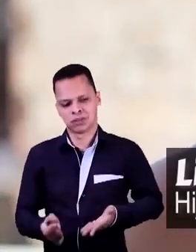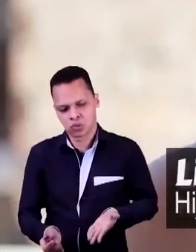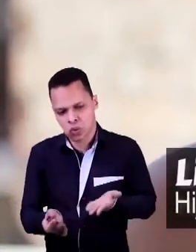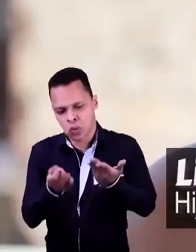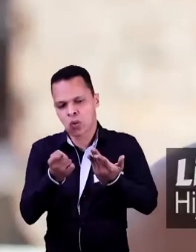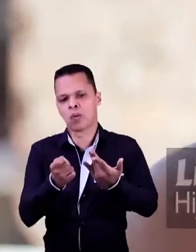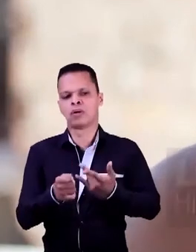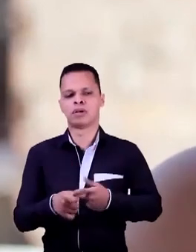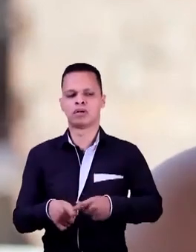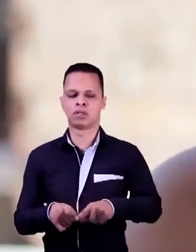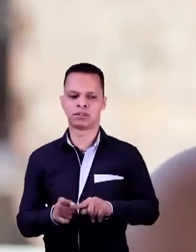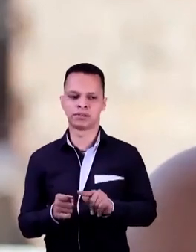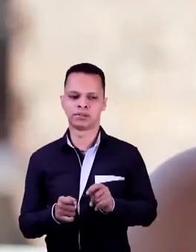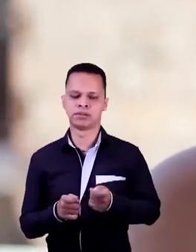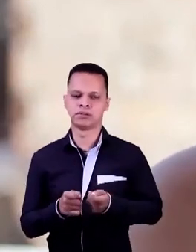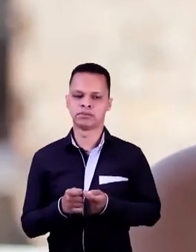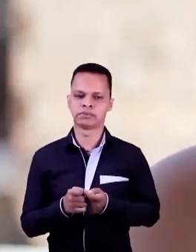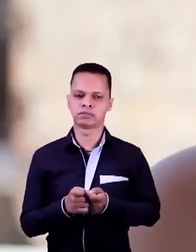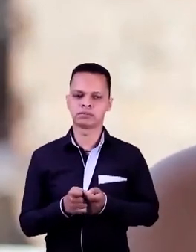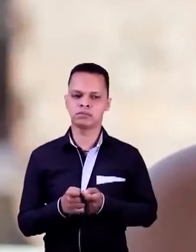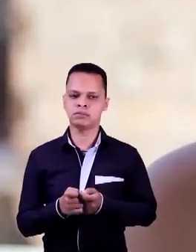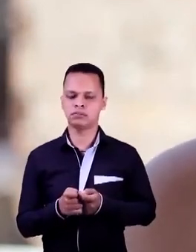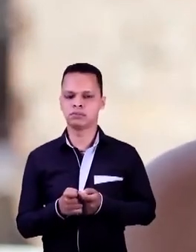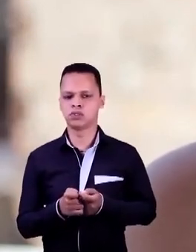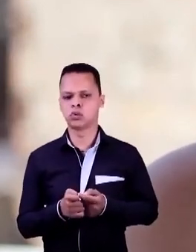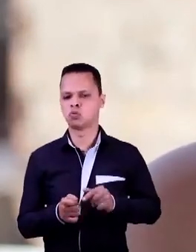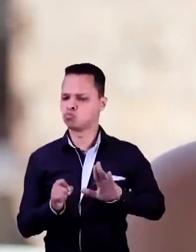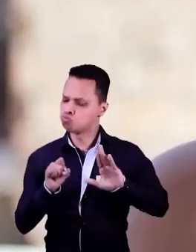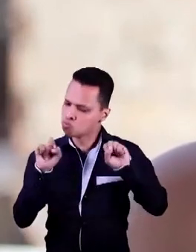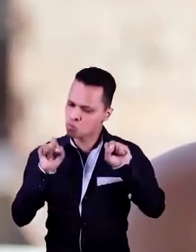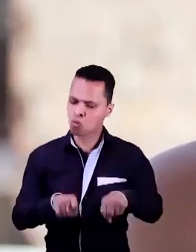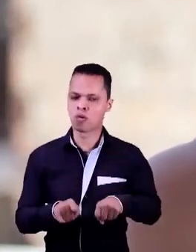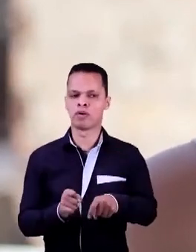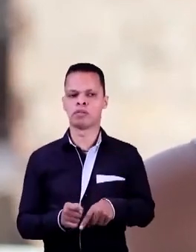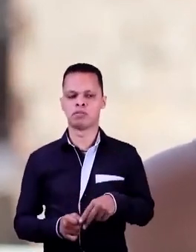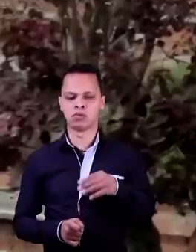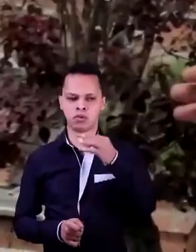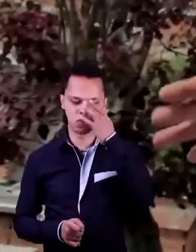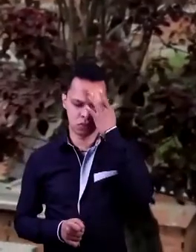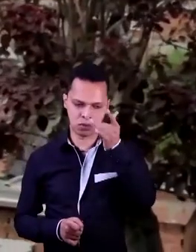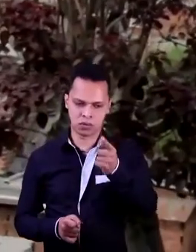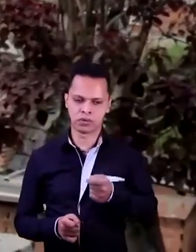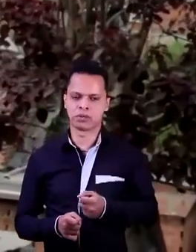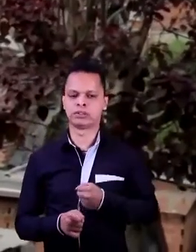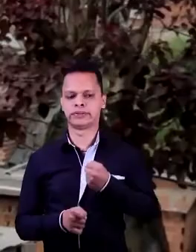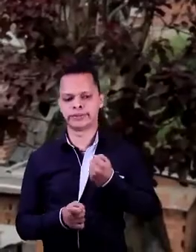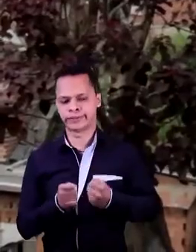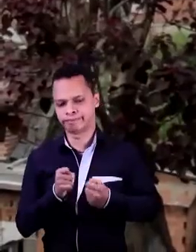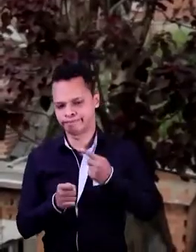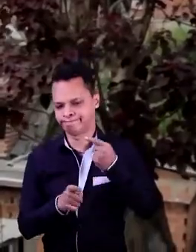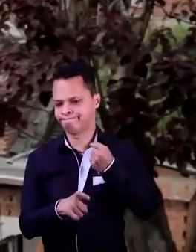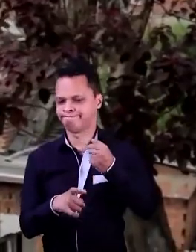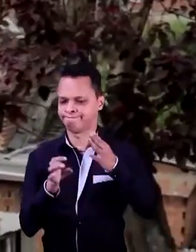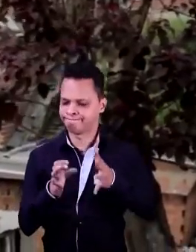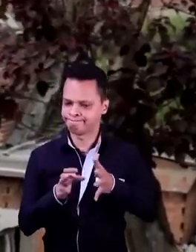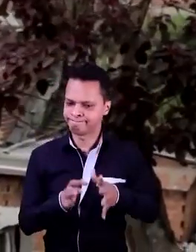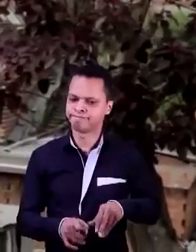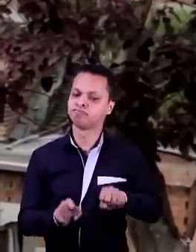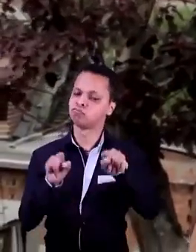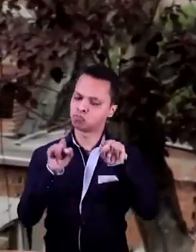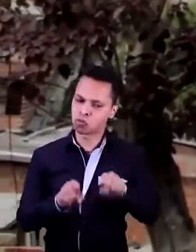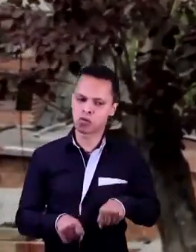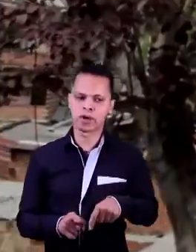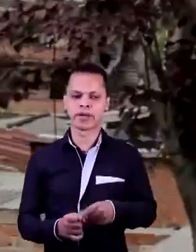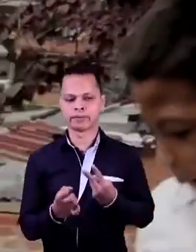caer, decirnos levántese, ustedes pueden, porque de muy temprana pues él nos ha enseñado de que sí